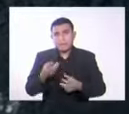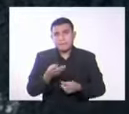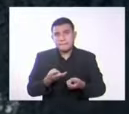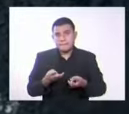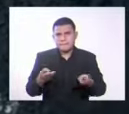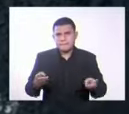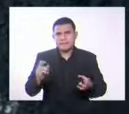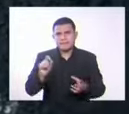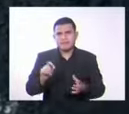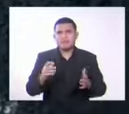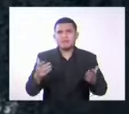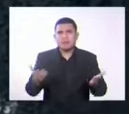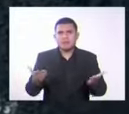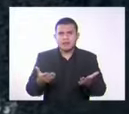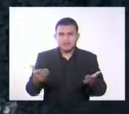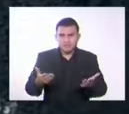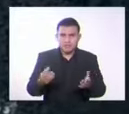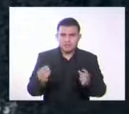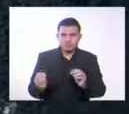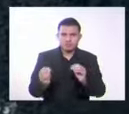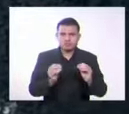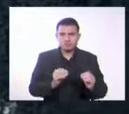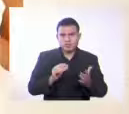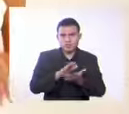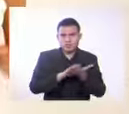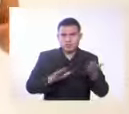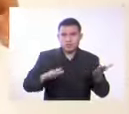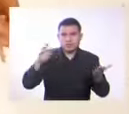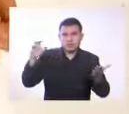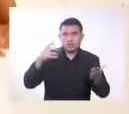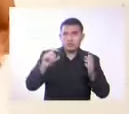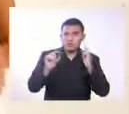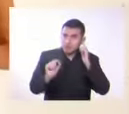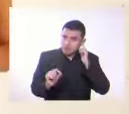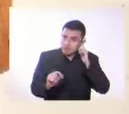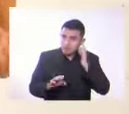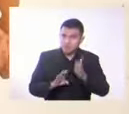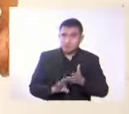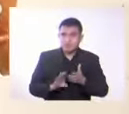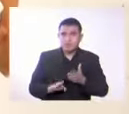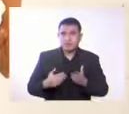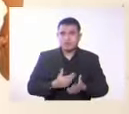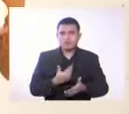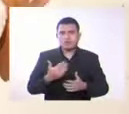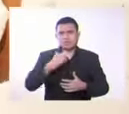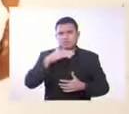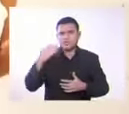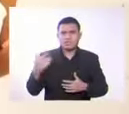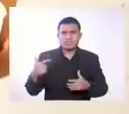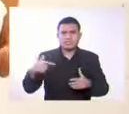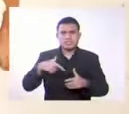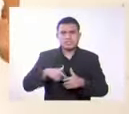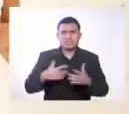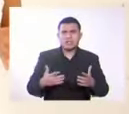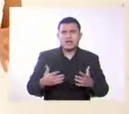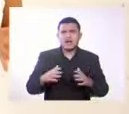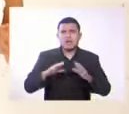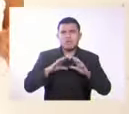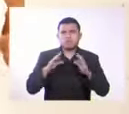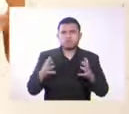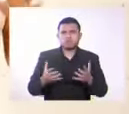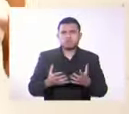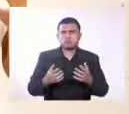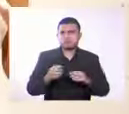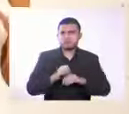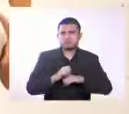ser empleados en celdas solares de bajo costo. Como nuestro país es una gran potencia del petróleo a nivel mundial, tenemos